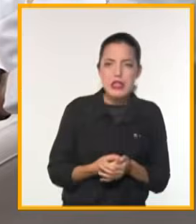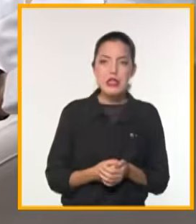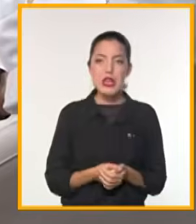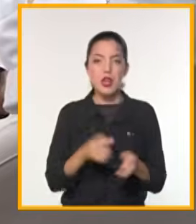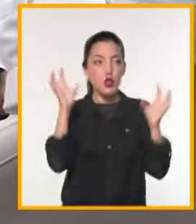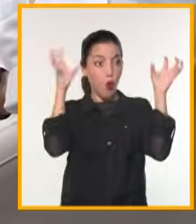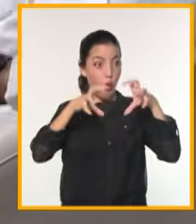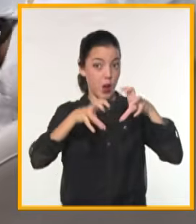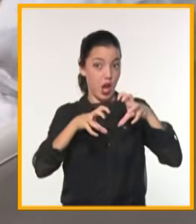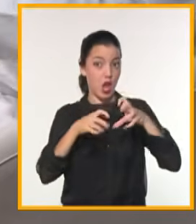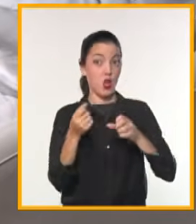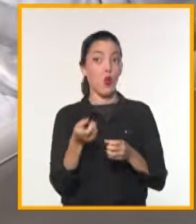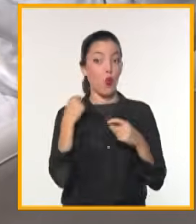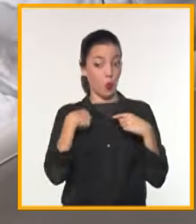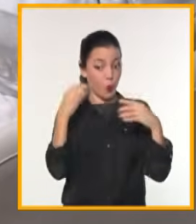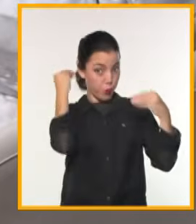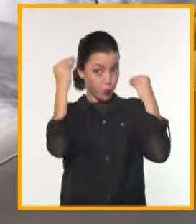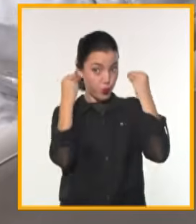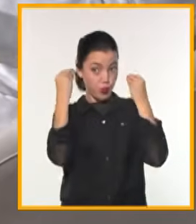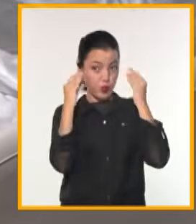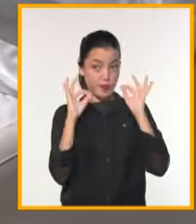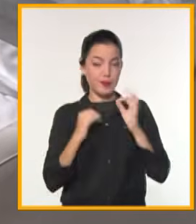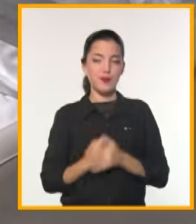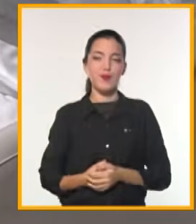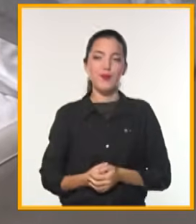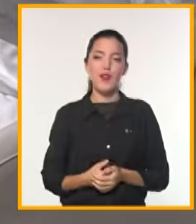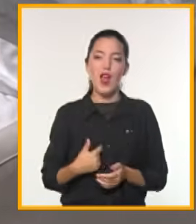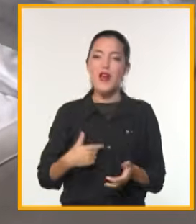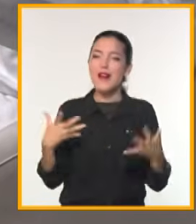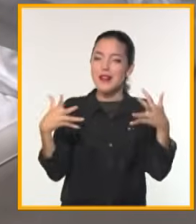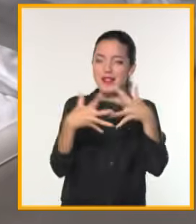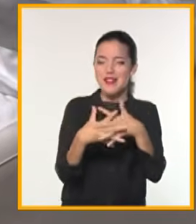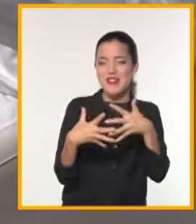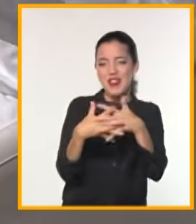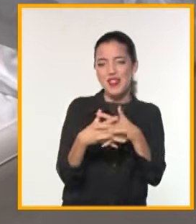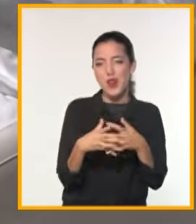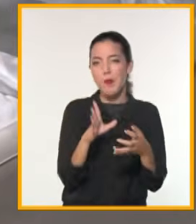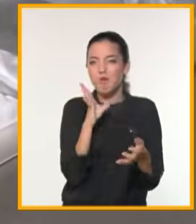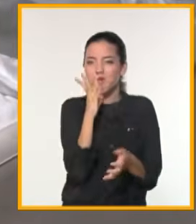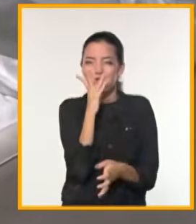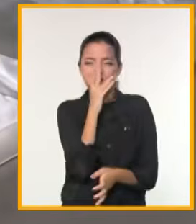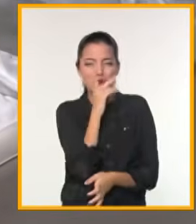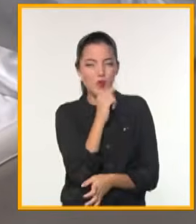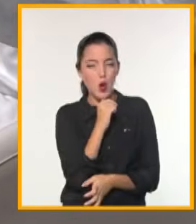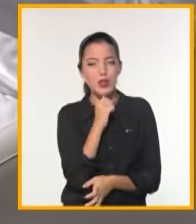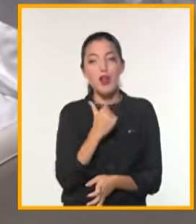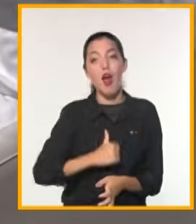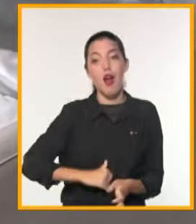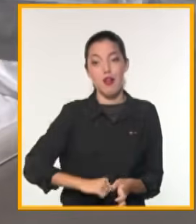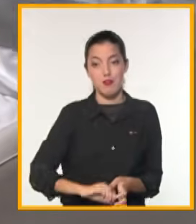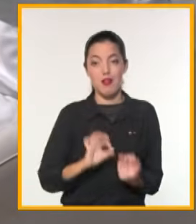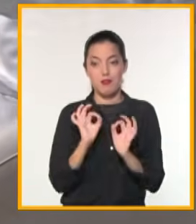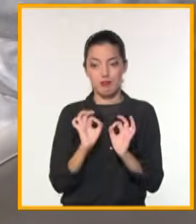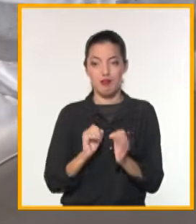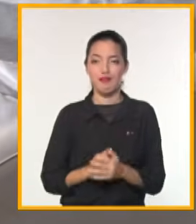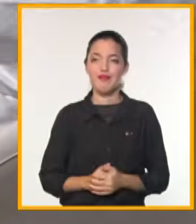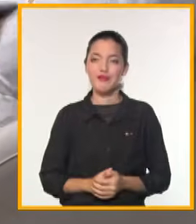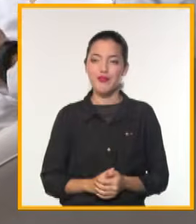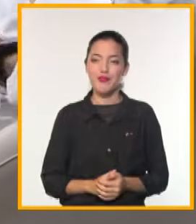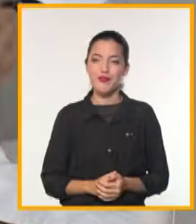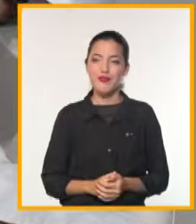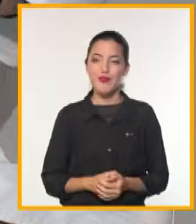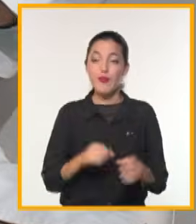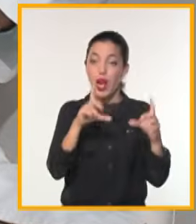es la mayor. Yo tengo una relación muy bonita con Lisette. En la fotografía que pusieron ahí, la niña que está ahí es Lisette de